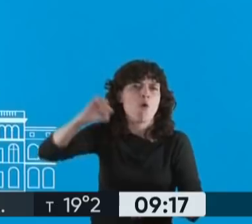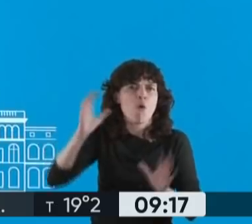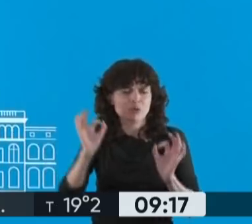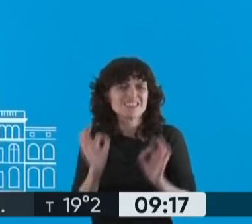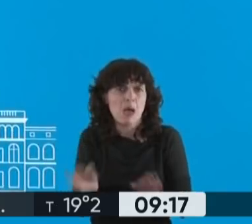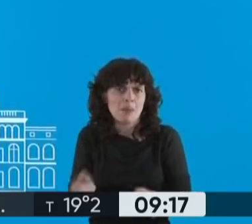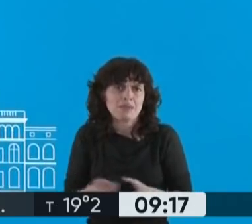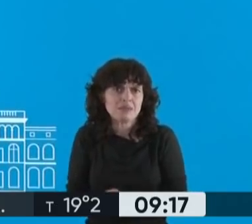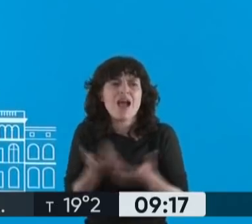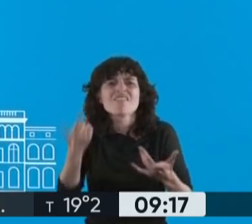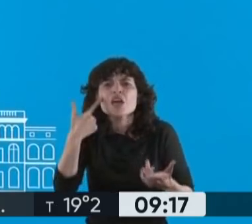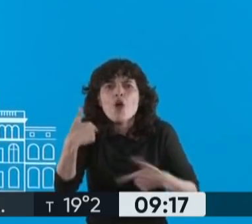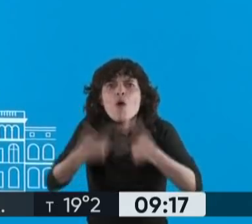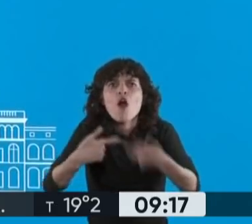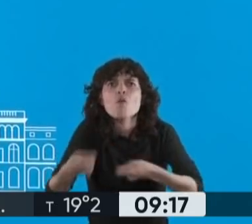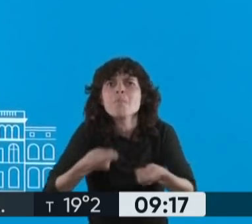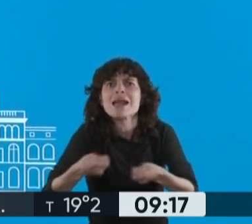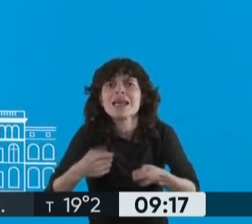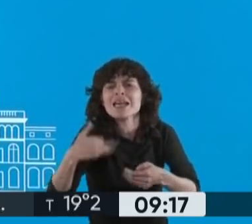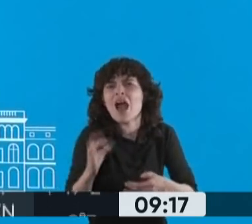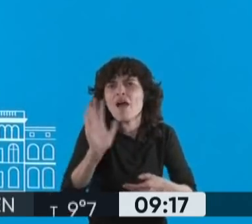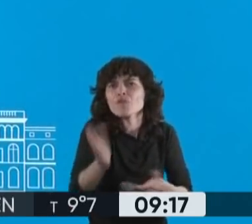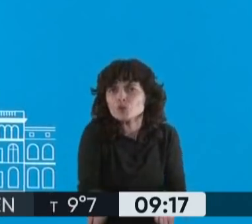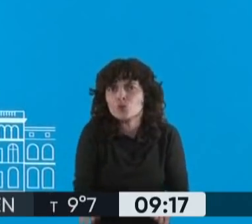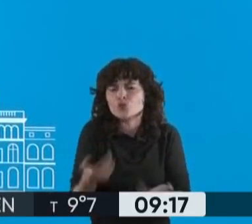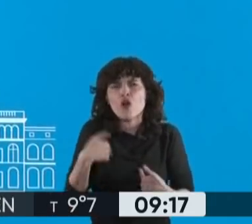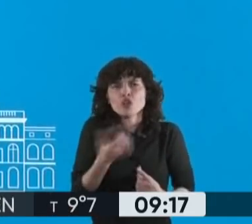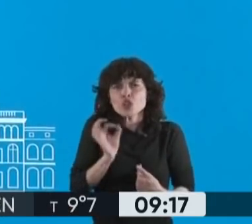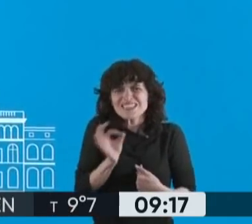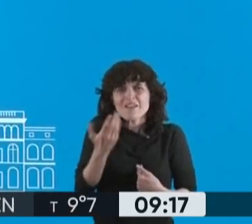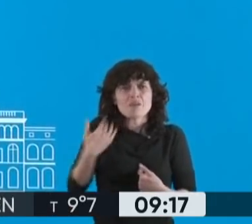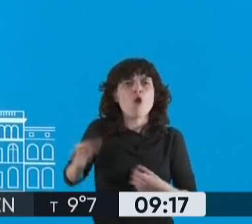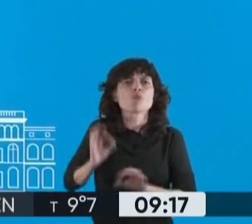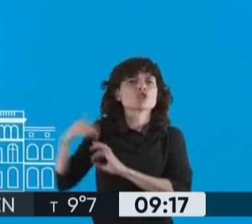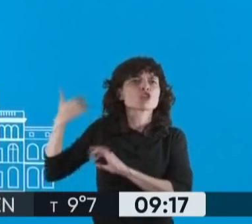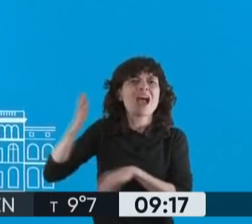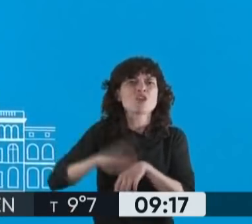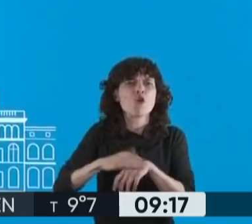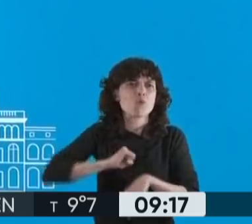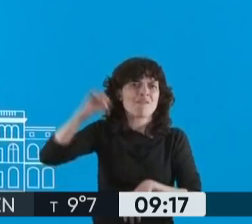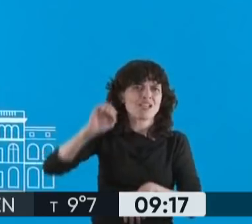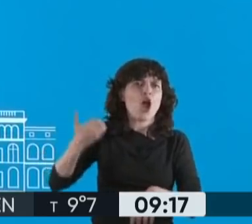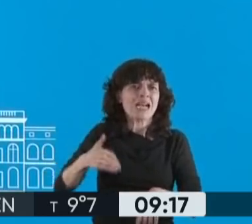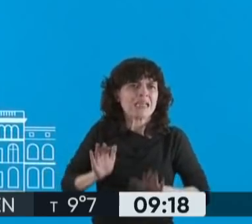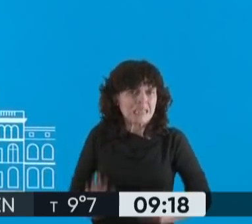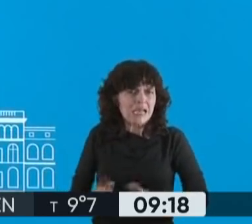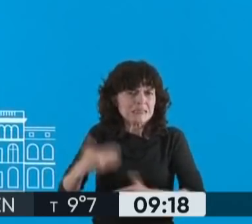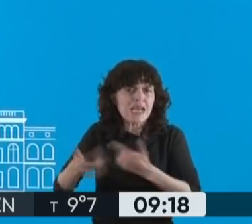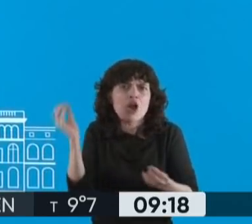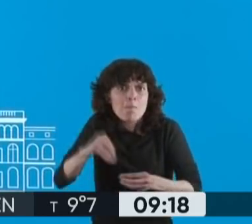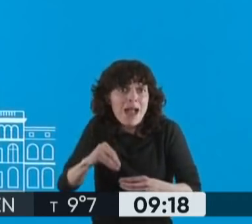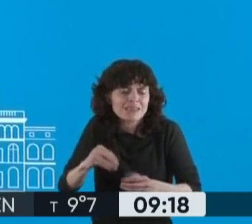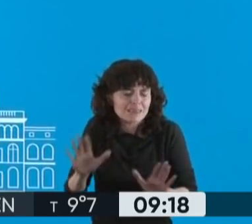qué manera se van a poder controlar en la Argentina para que lo que ya tenemos como un problema serio, que es la inflación, se pueda controlar de alguna